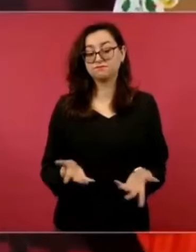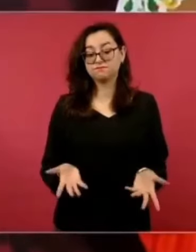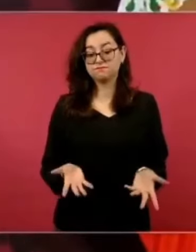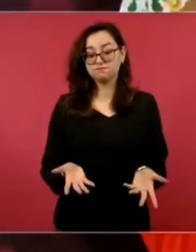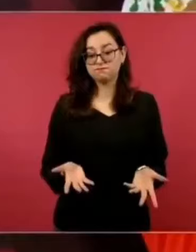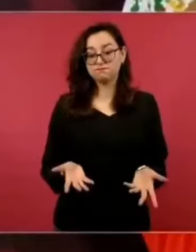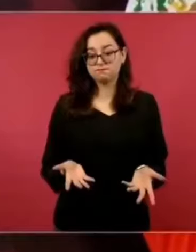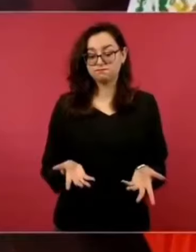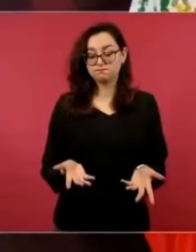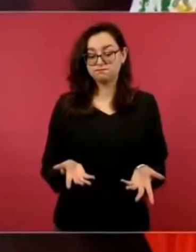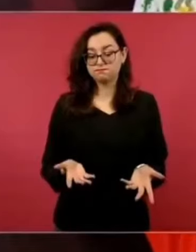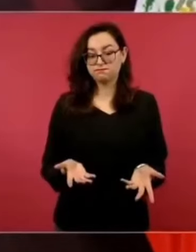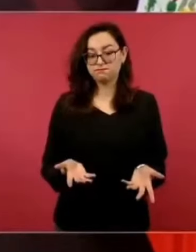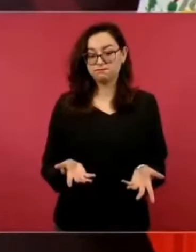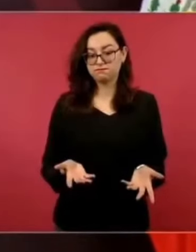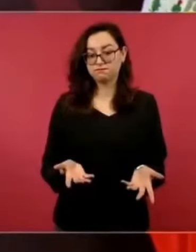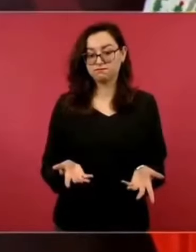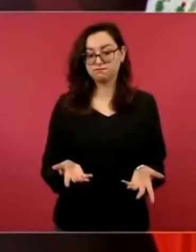Pero